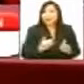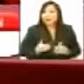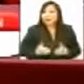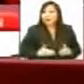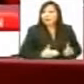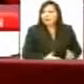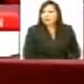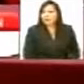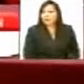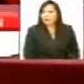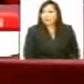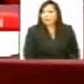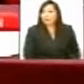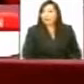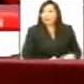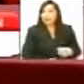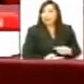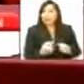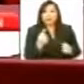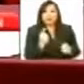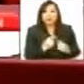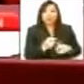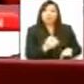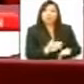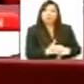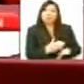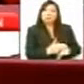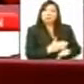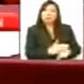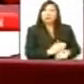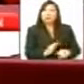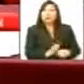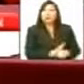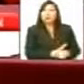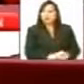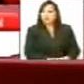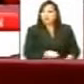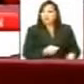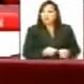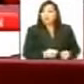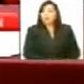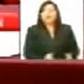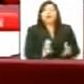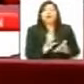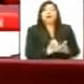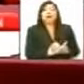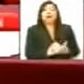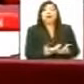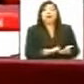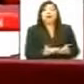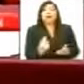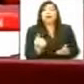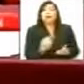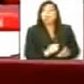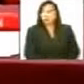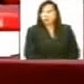y que trae logros y progresos son los mecanismos de revisión entre pares, no